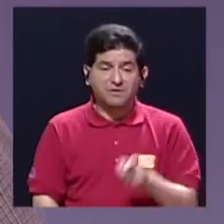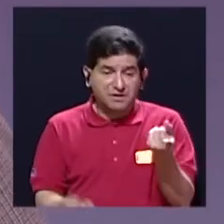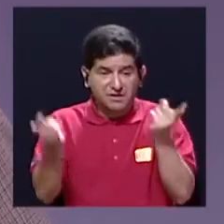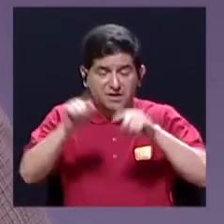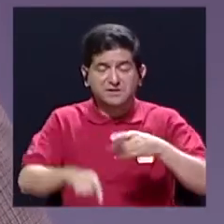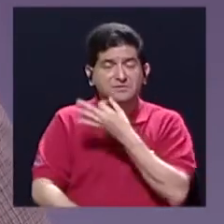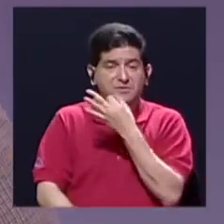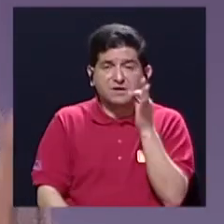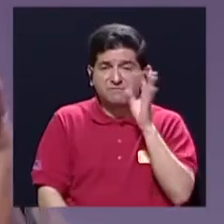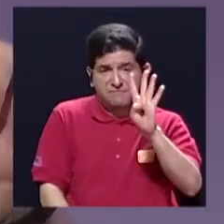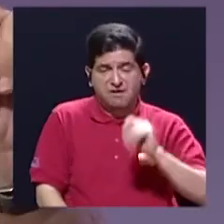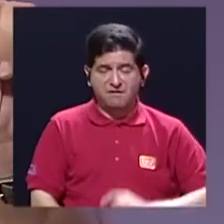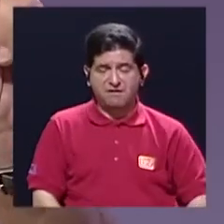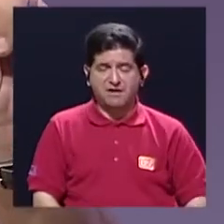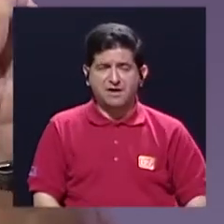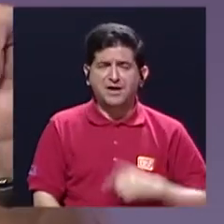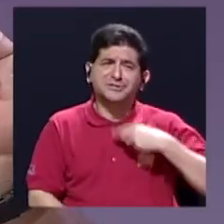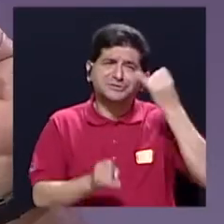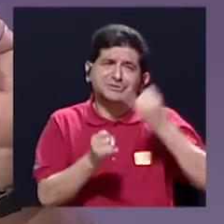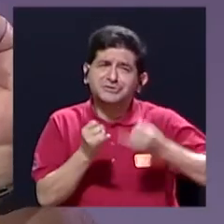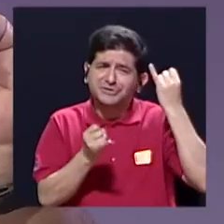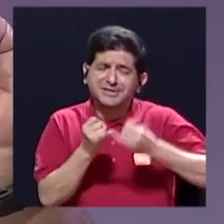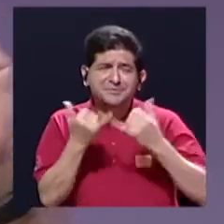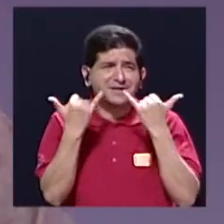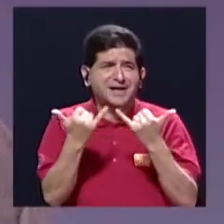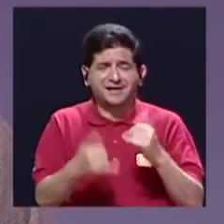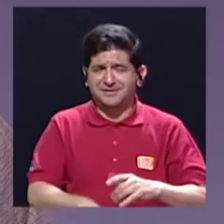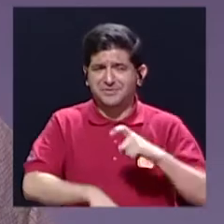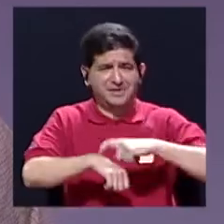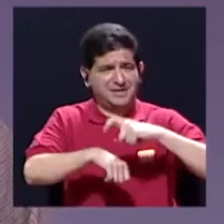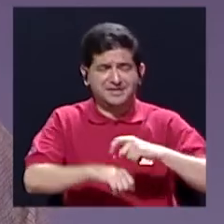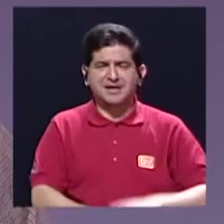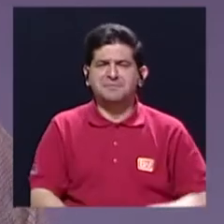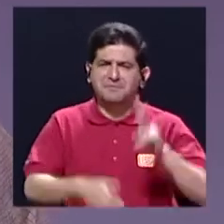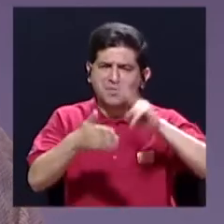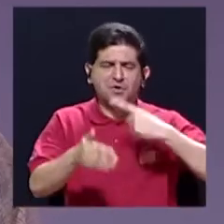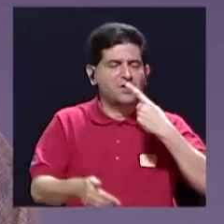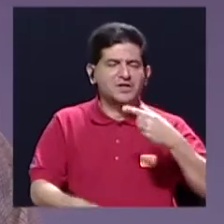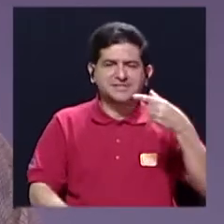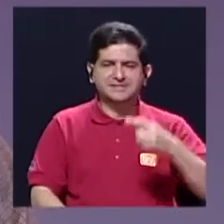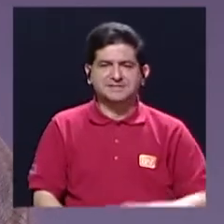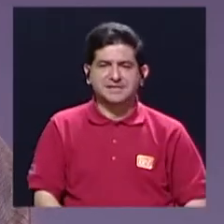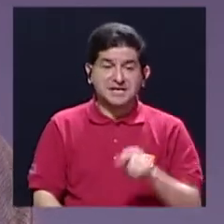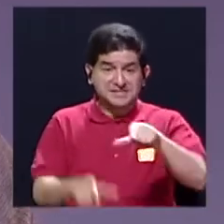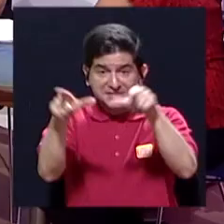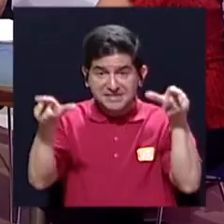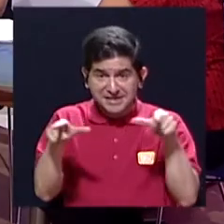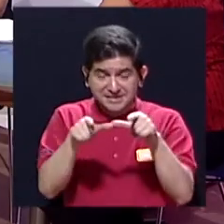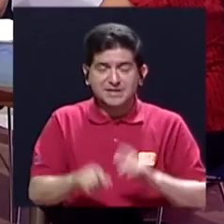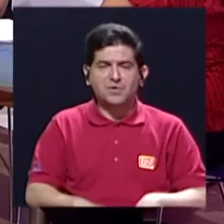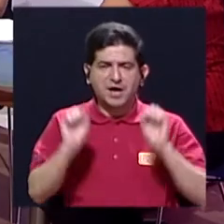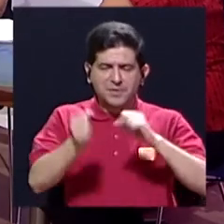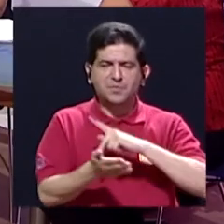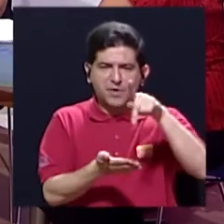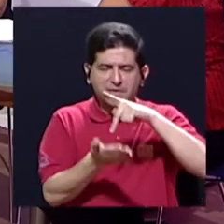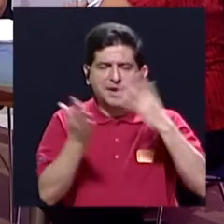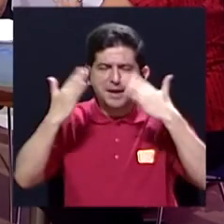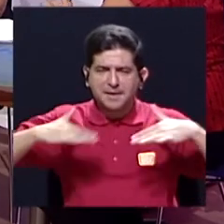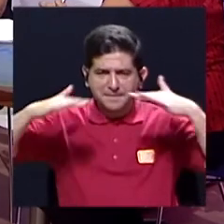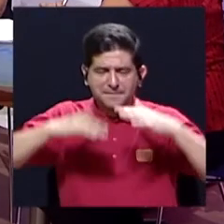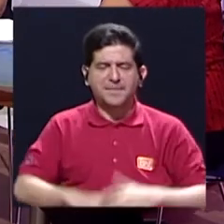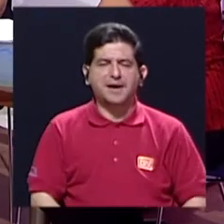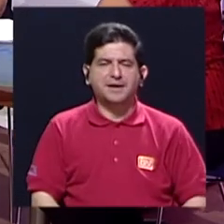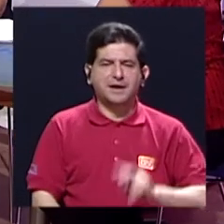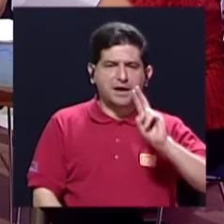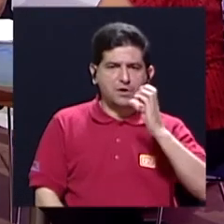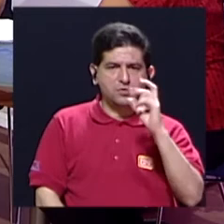puede pasar con la finca 4. Voy cerrando porque se nos acabó el tiempo, solo quiero leer lo que dice Gerardo. Si en esas áreas se puede hacer un parque ecológico, si la